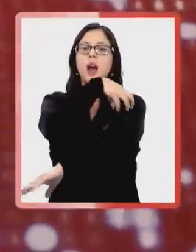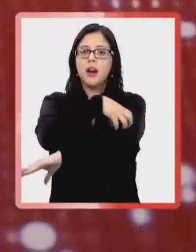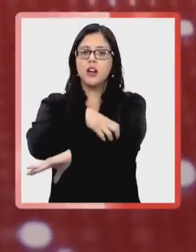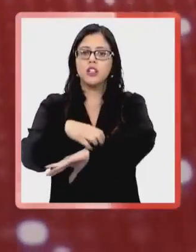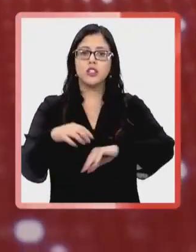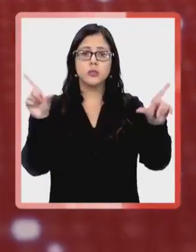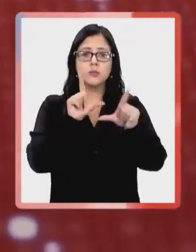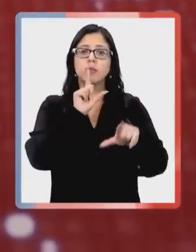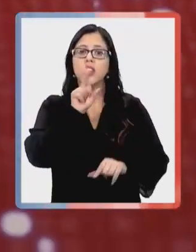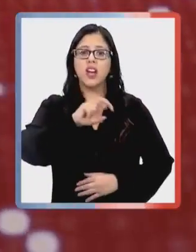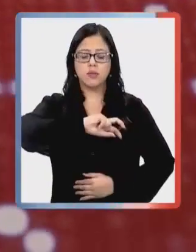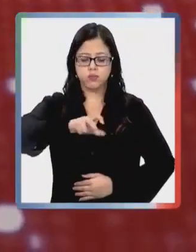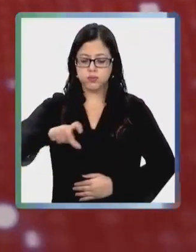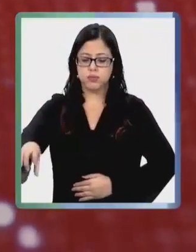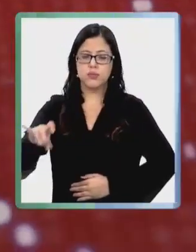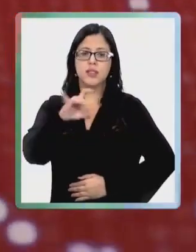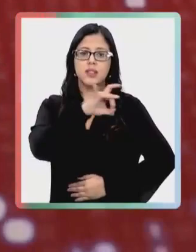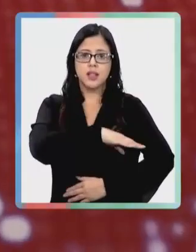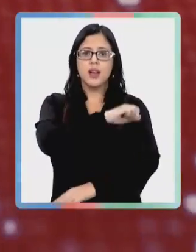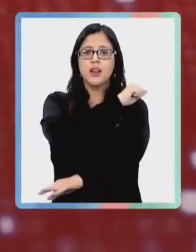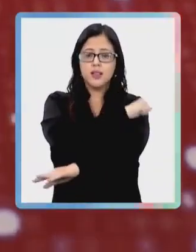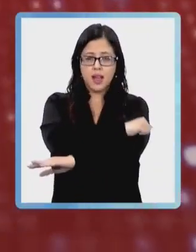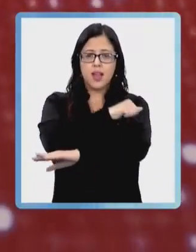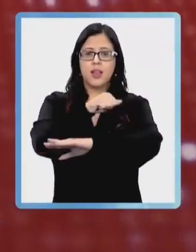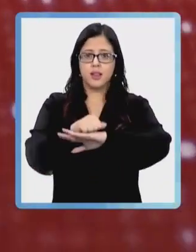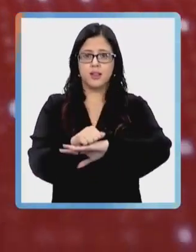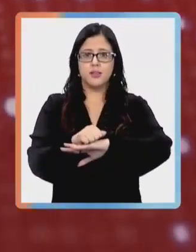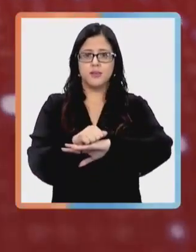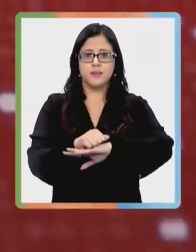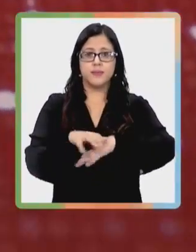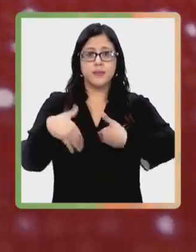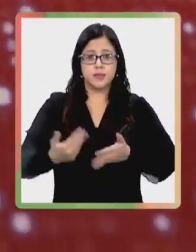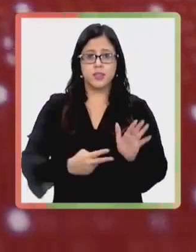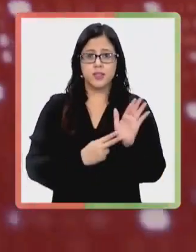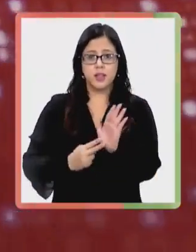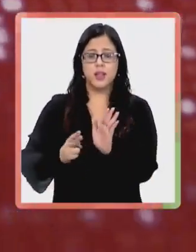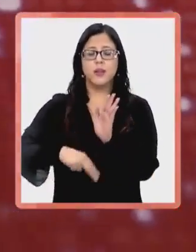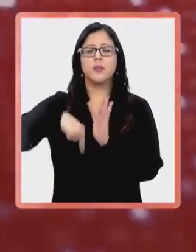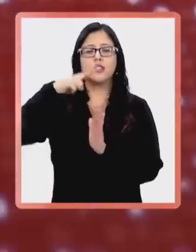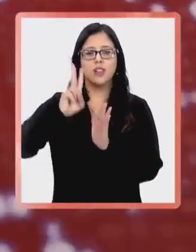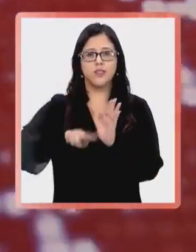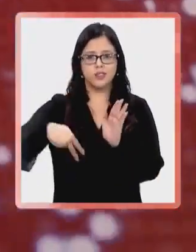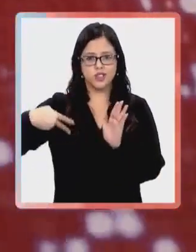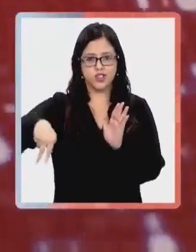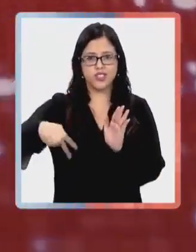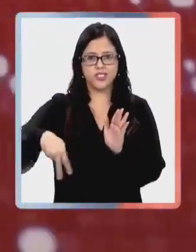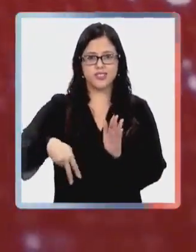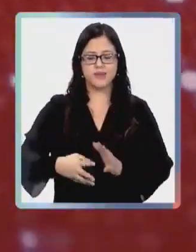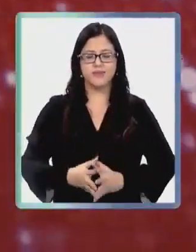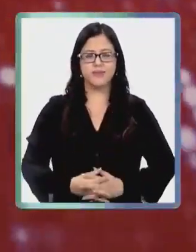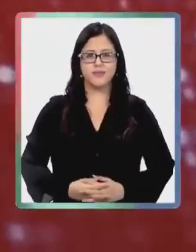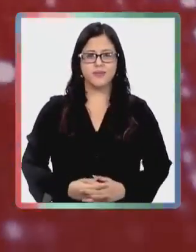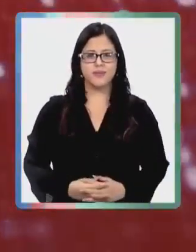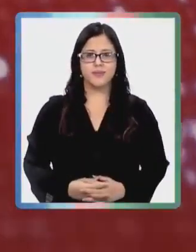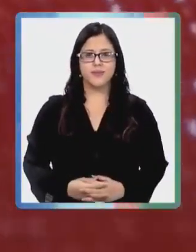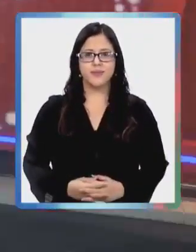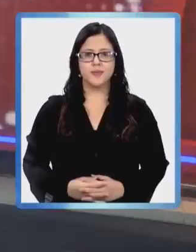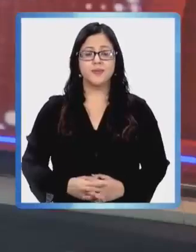Asociación Regional de Canales de Televisión de Señal Abierta de Chile, Arcatel, presenta Portavoz